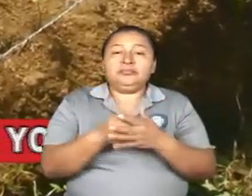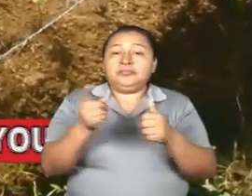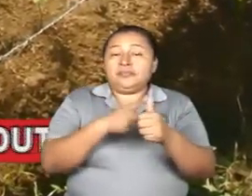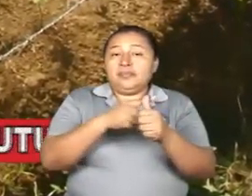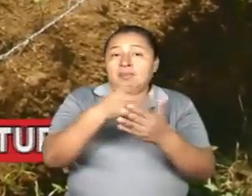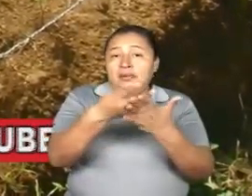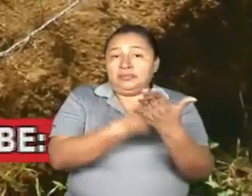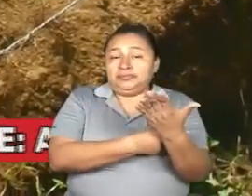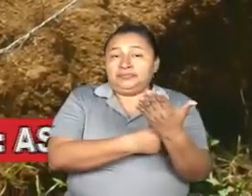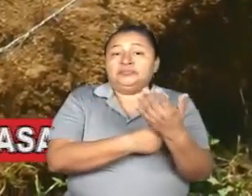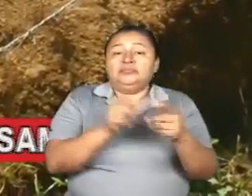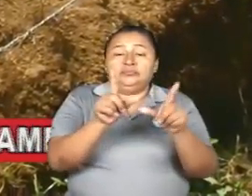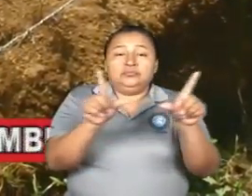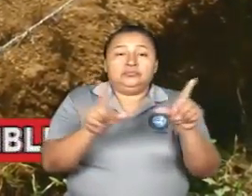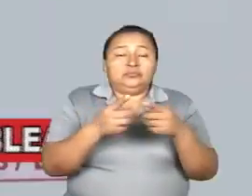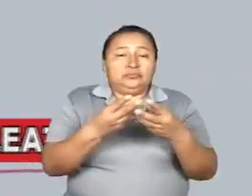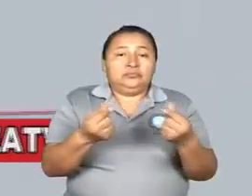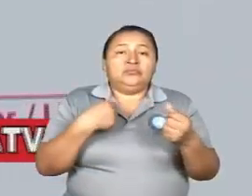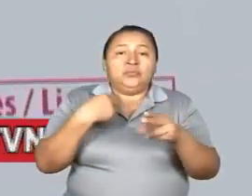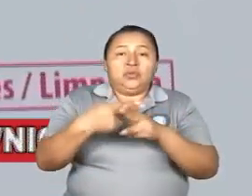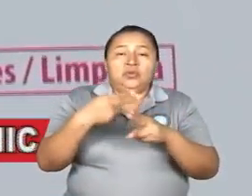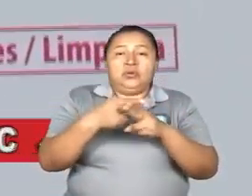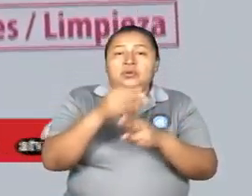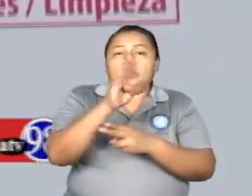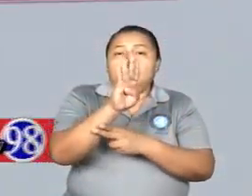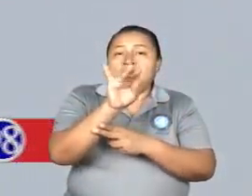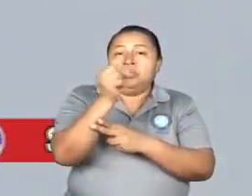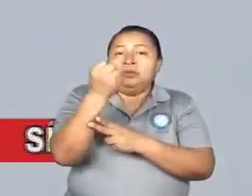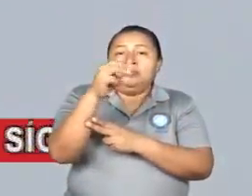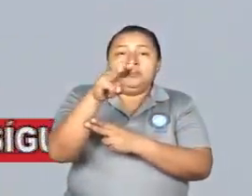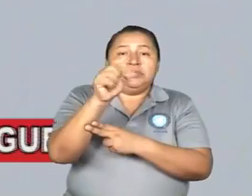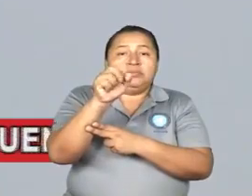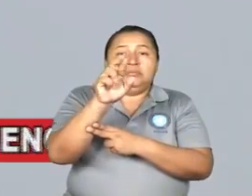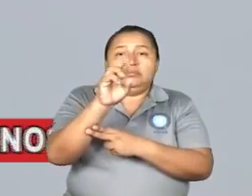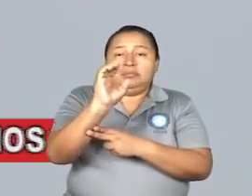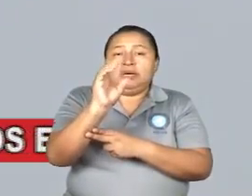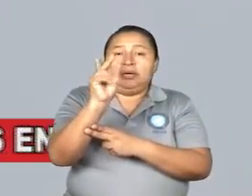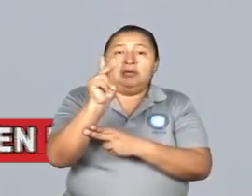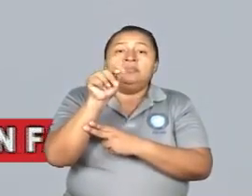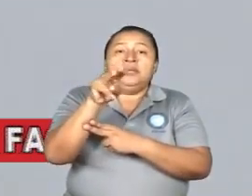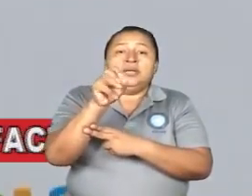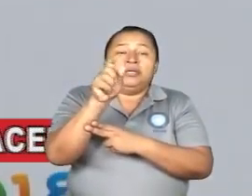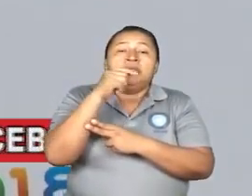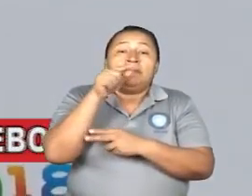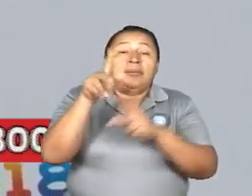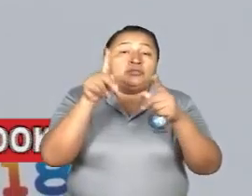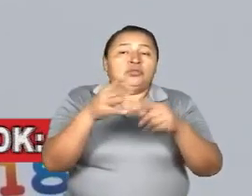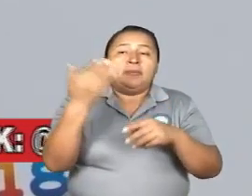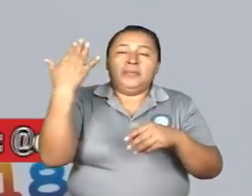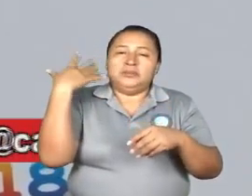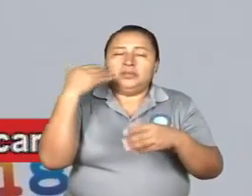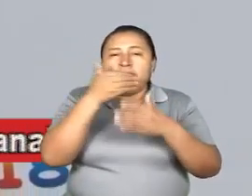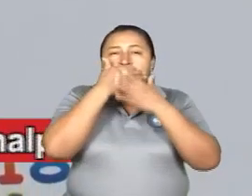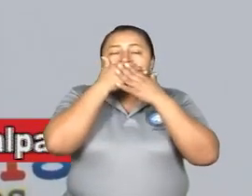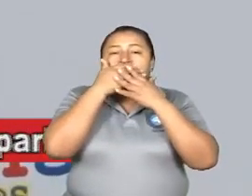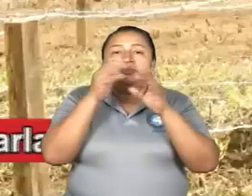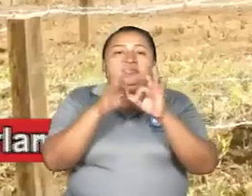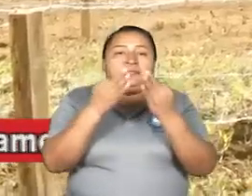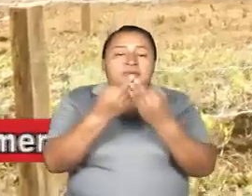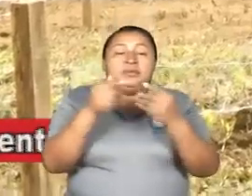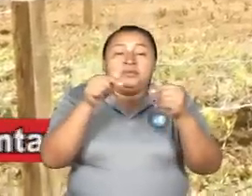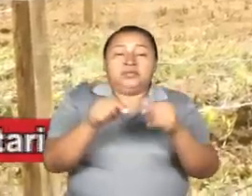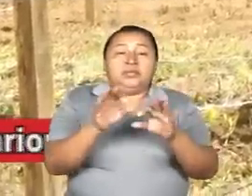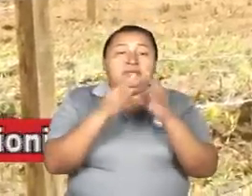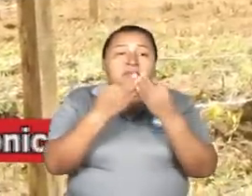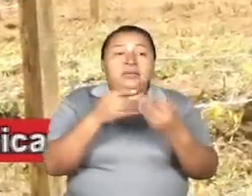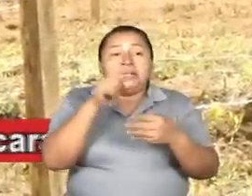de terrenos para el pueblo lleva el nombre del compañero Bismarck Martínez, una de las víctimas del terrorismo golpista. Las familias que ocuparán estos